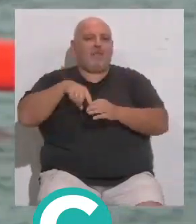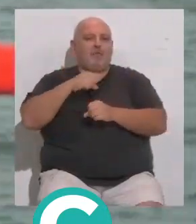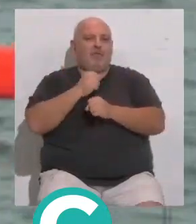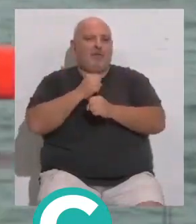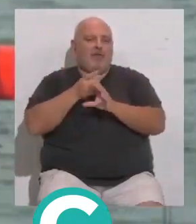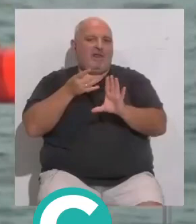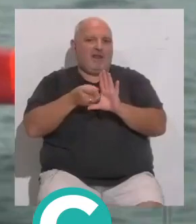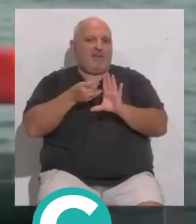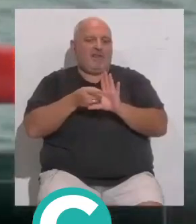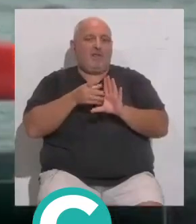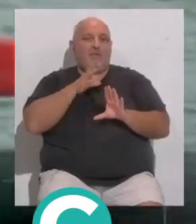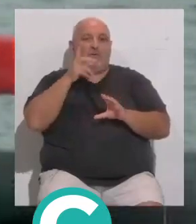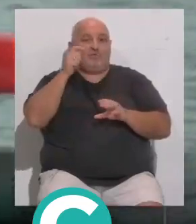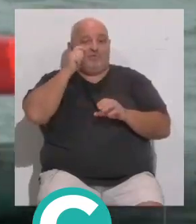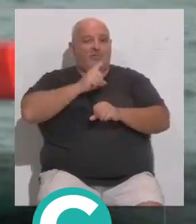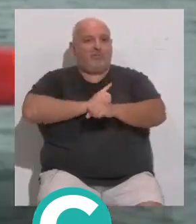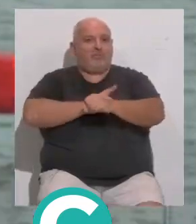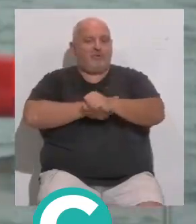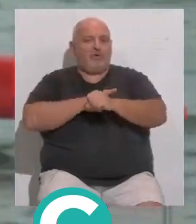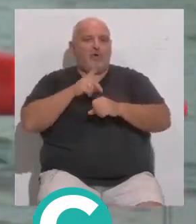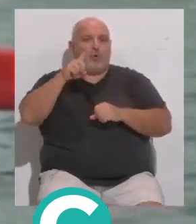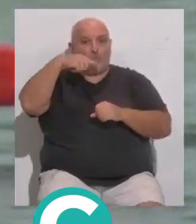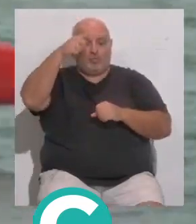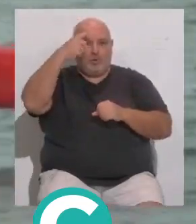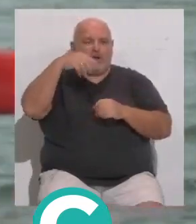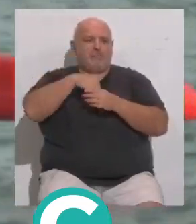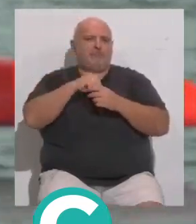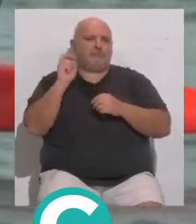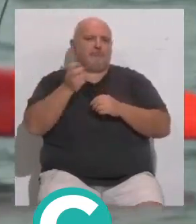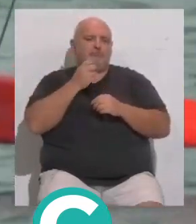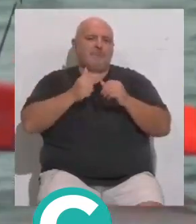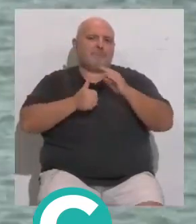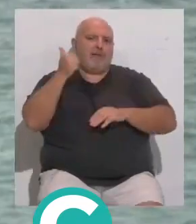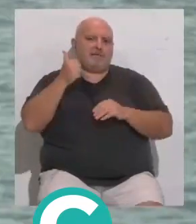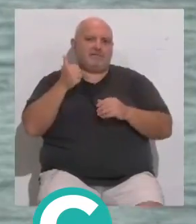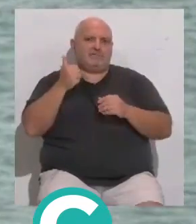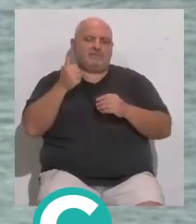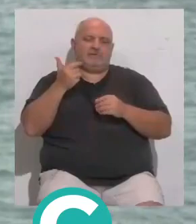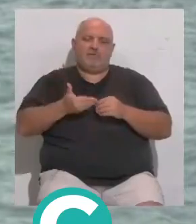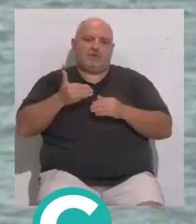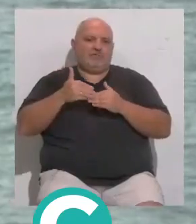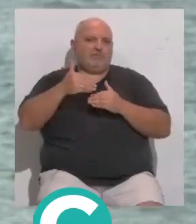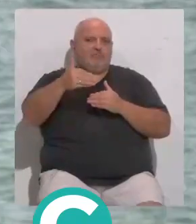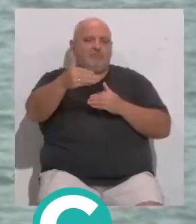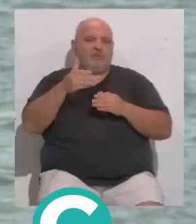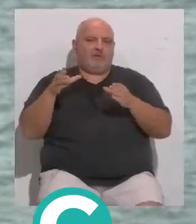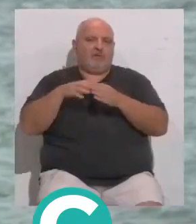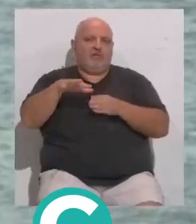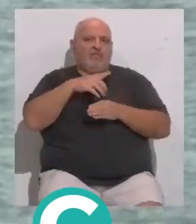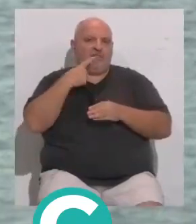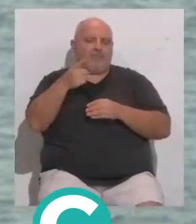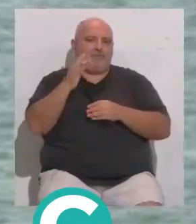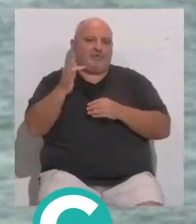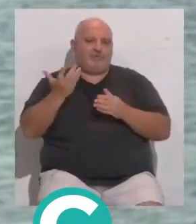de calidad. Por ello, el turismo deportivo o cultural son otras de las áreas a tener en cuenta, según los profesionales en la